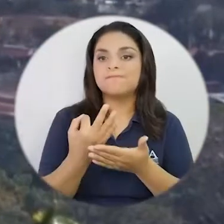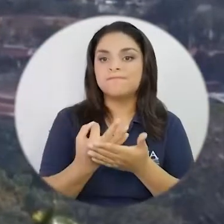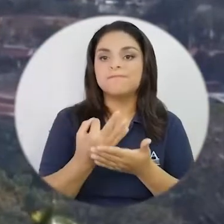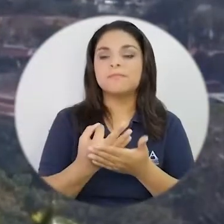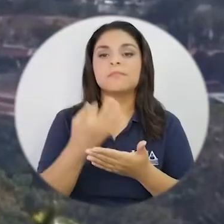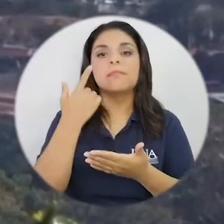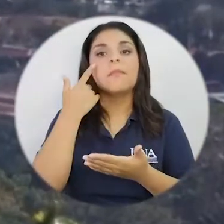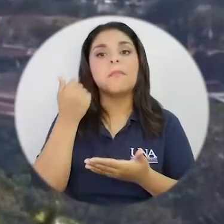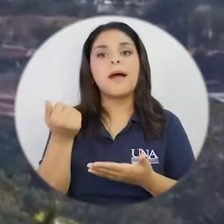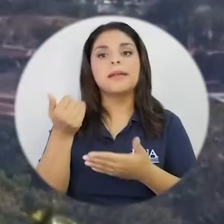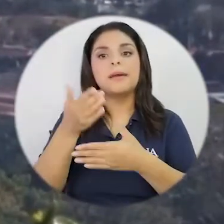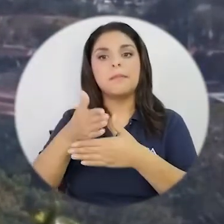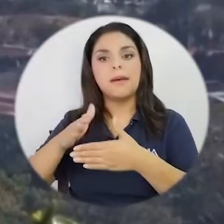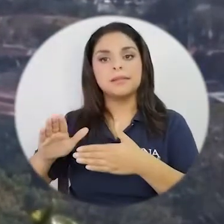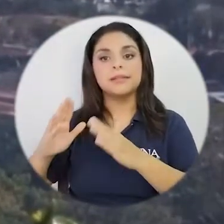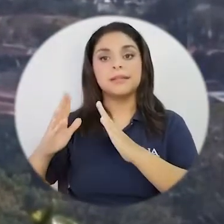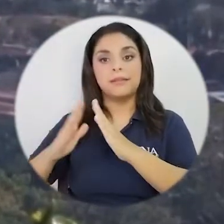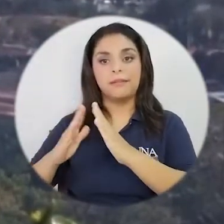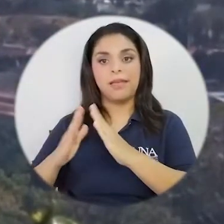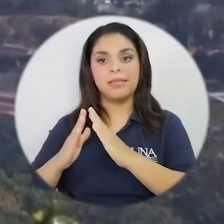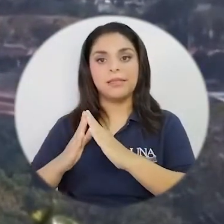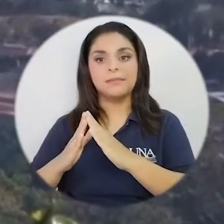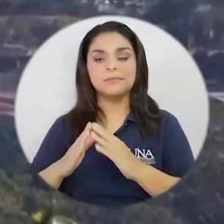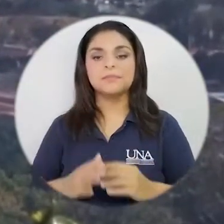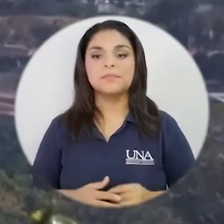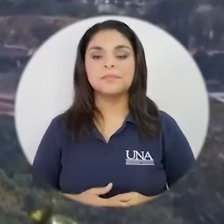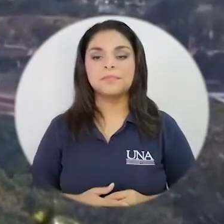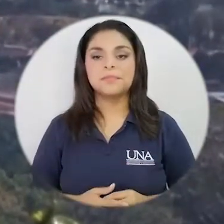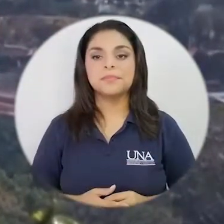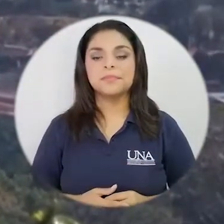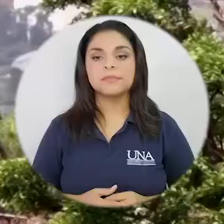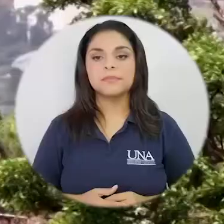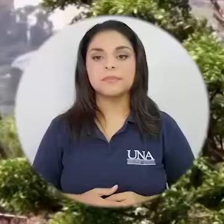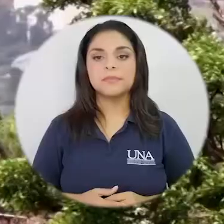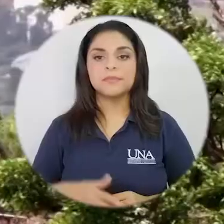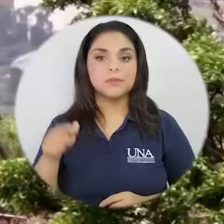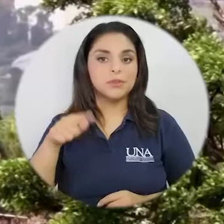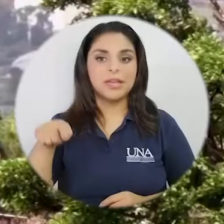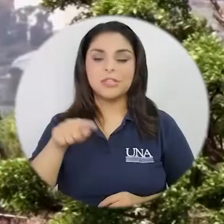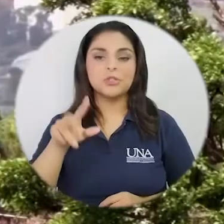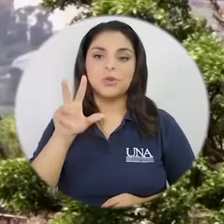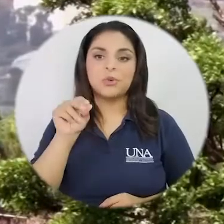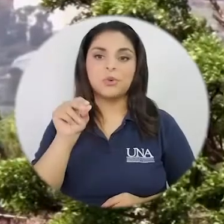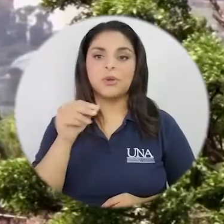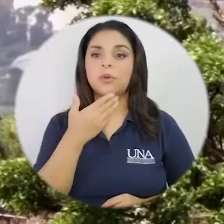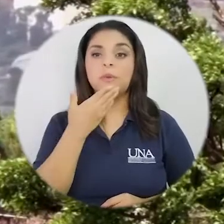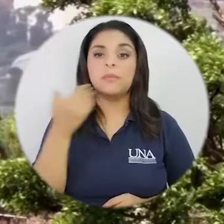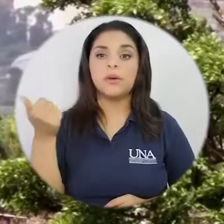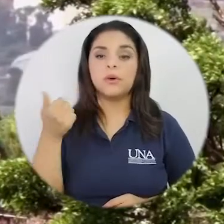o financiamiento para la parte de vivienda, no han sido